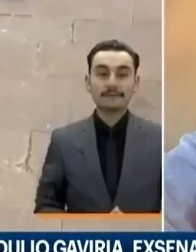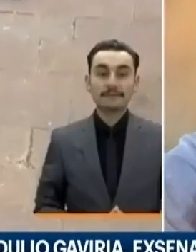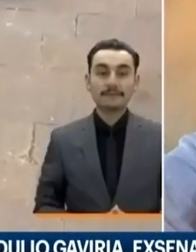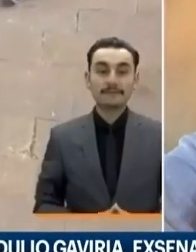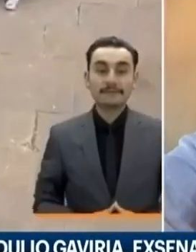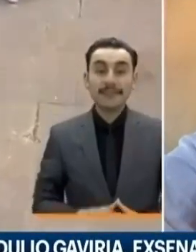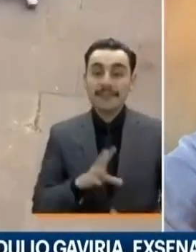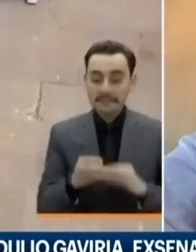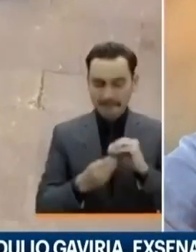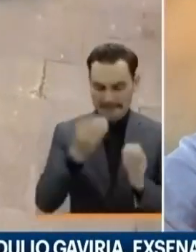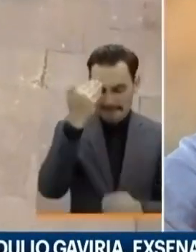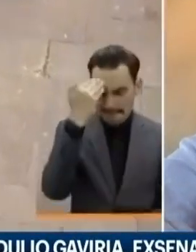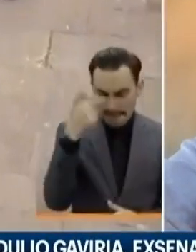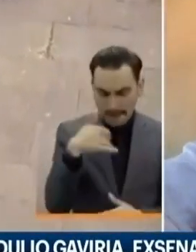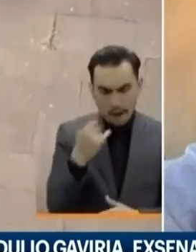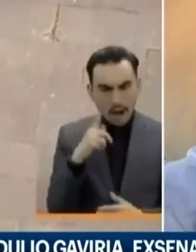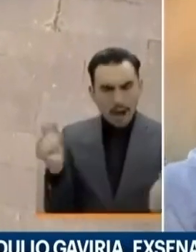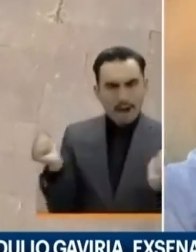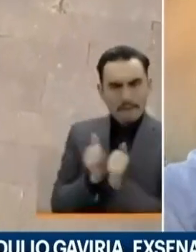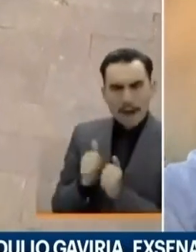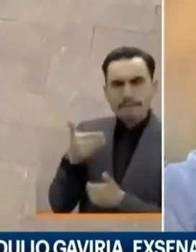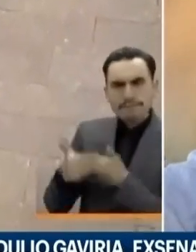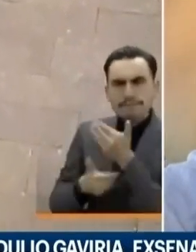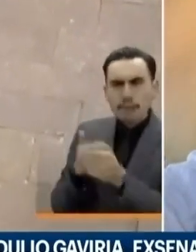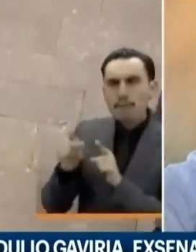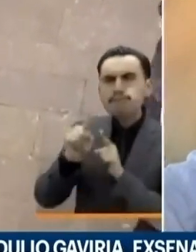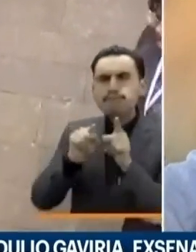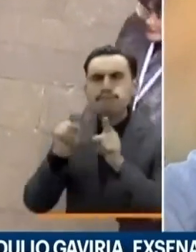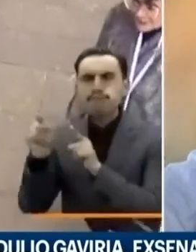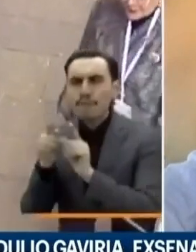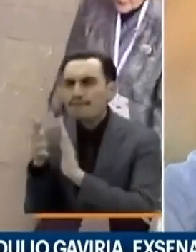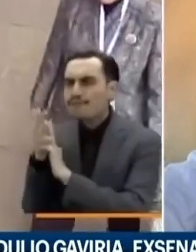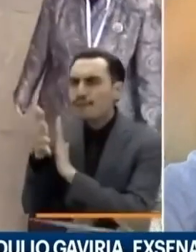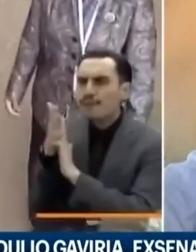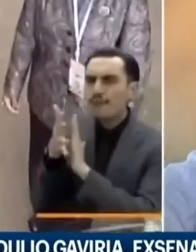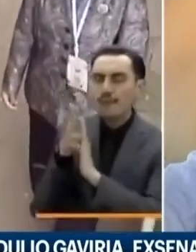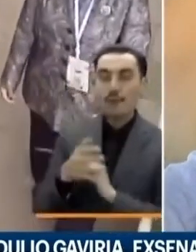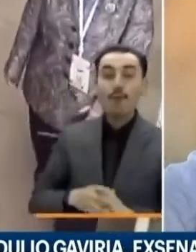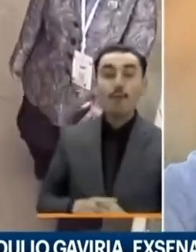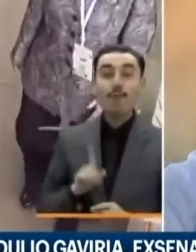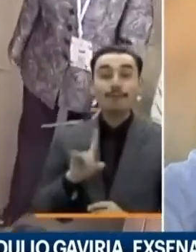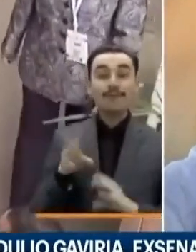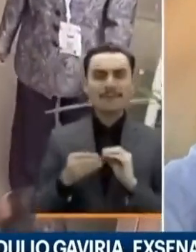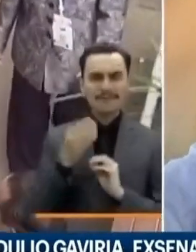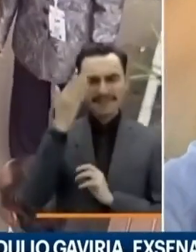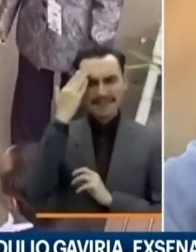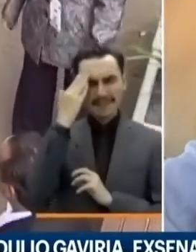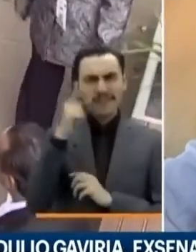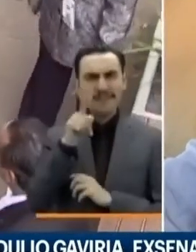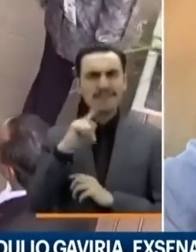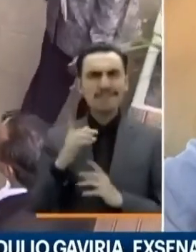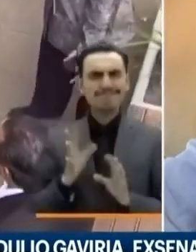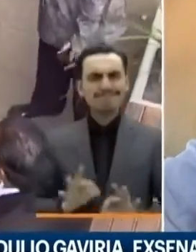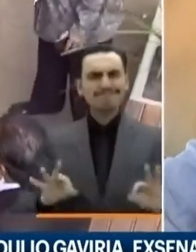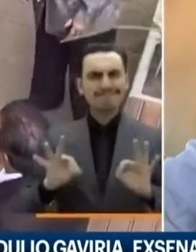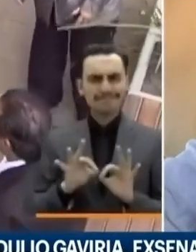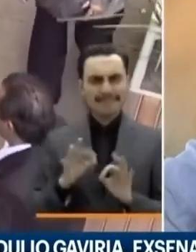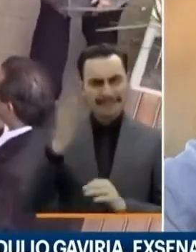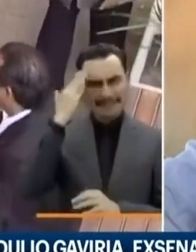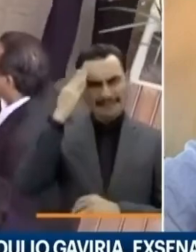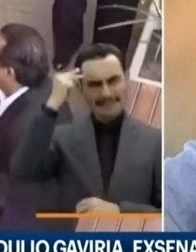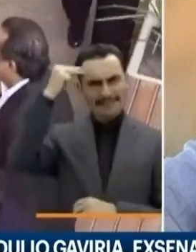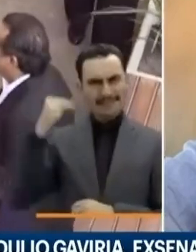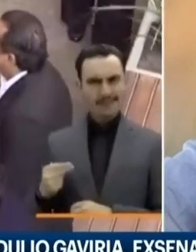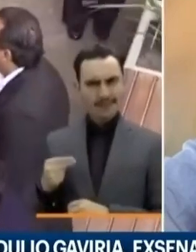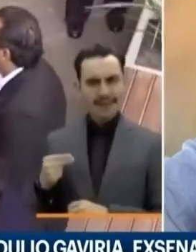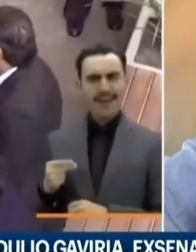luego ante la Corte Suprema. Yo no me atrevería a decir, porque además son dos conductas distintas. Sí,